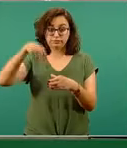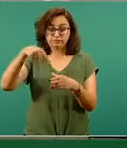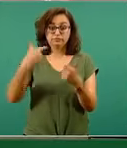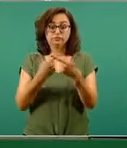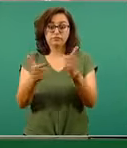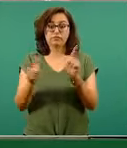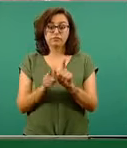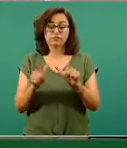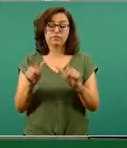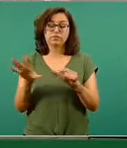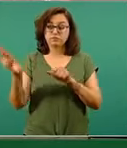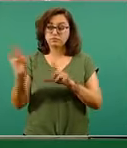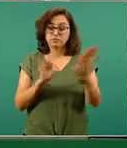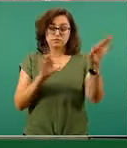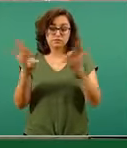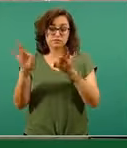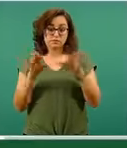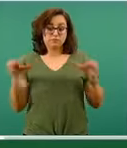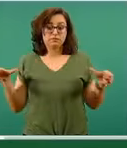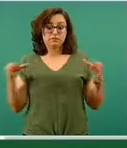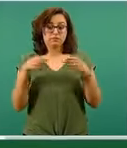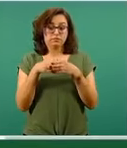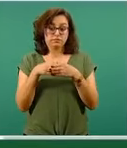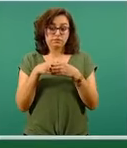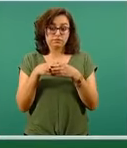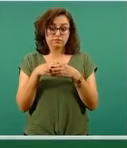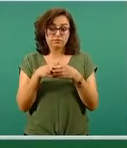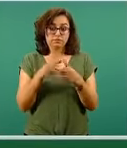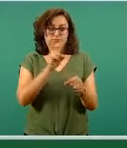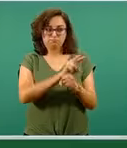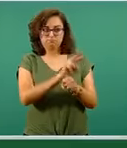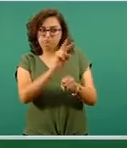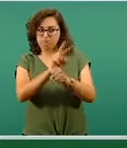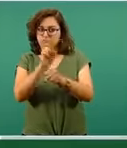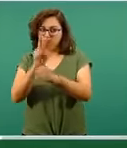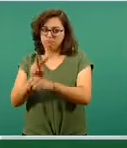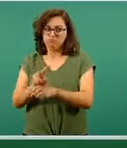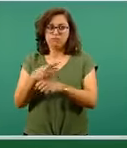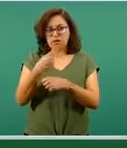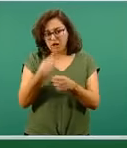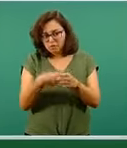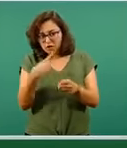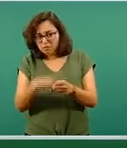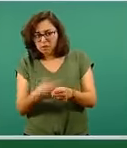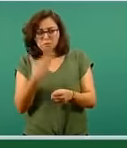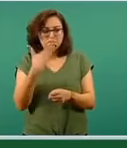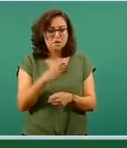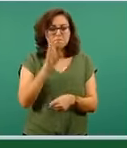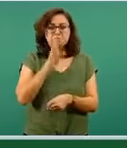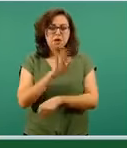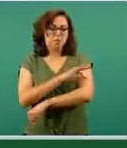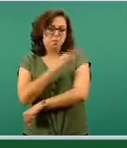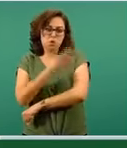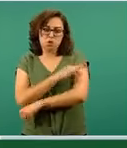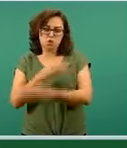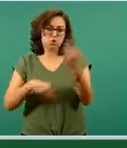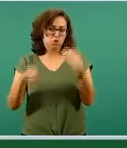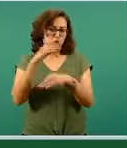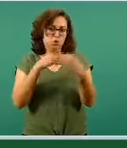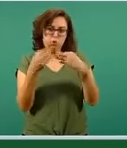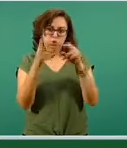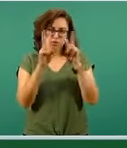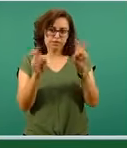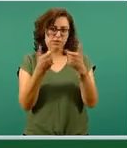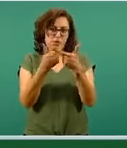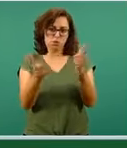este componente que se va más a la parte de la observación médica, los vacunadores, el componente técnico médico, que